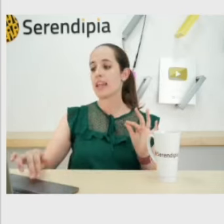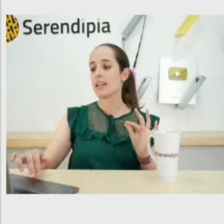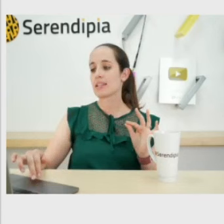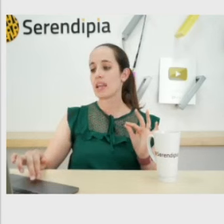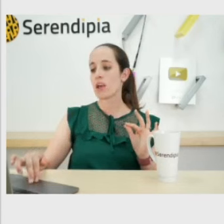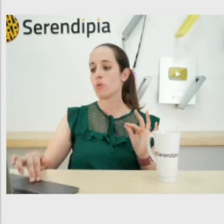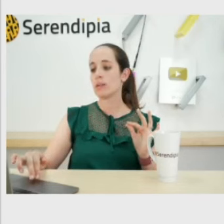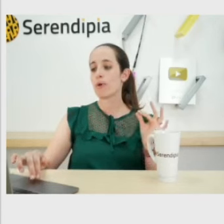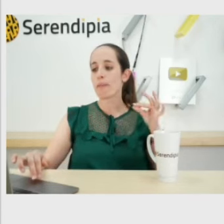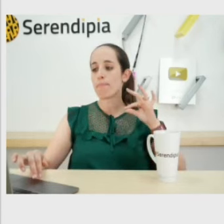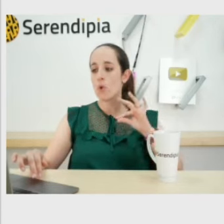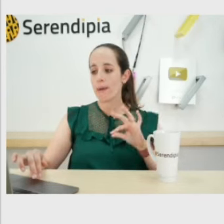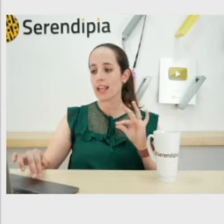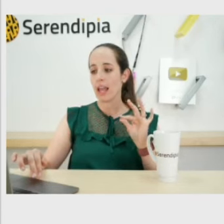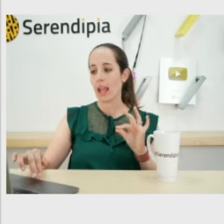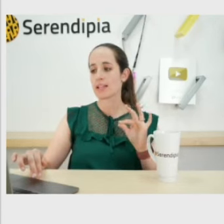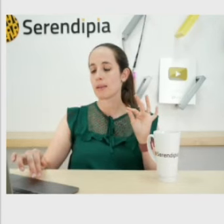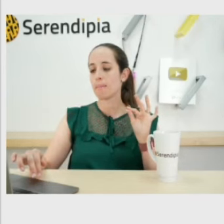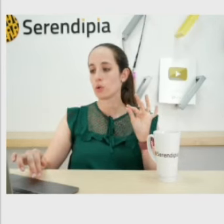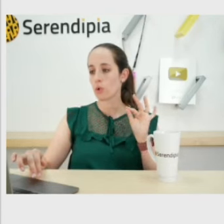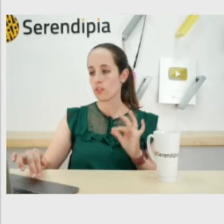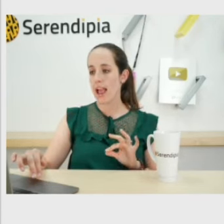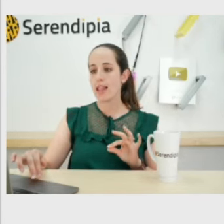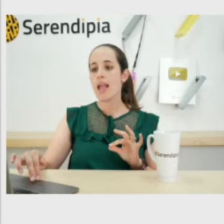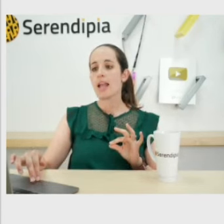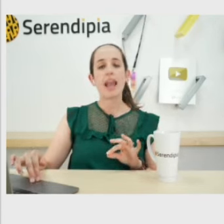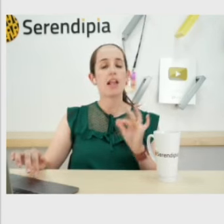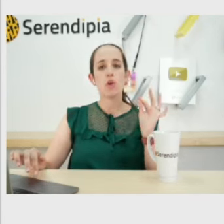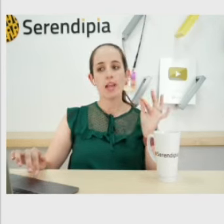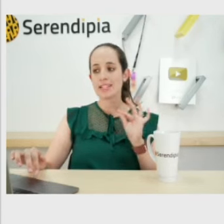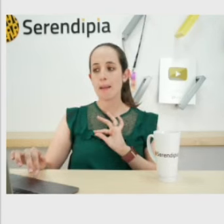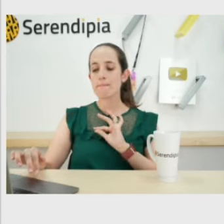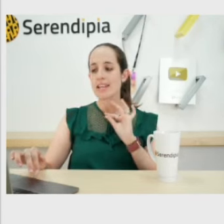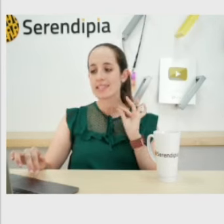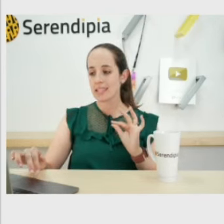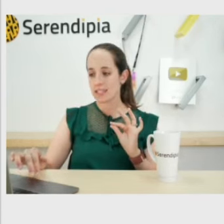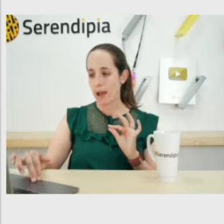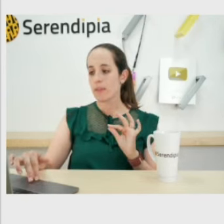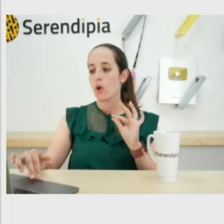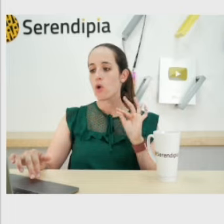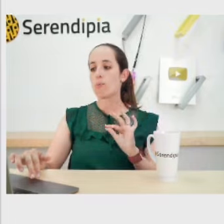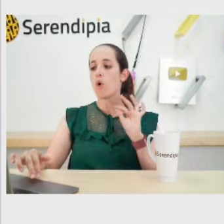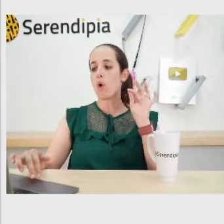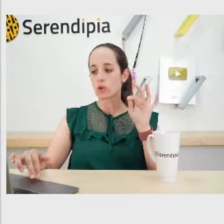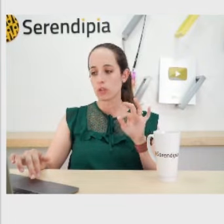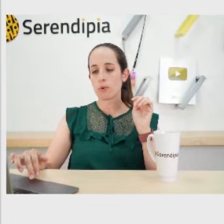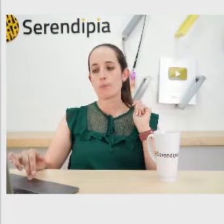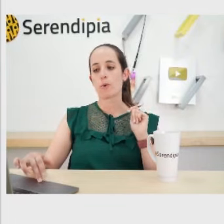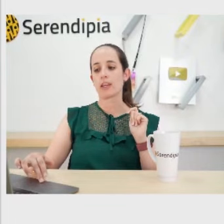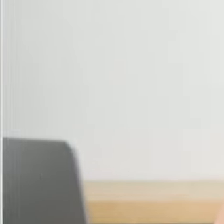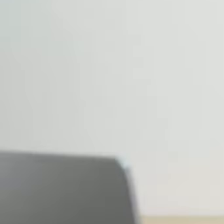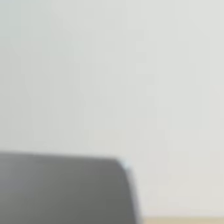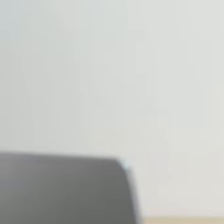Además, quieren hacer un tipo de prueba que es mitocondrial, que no es tan precisa como otro